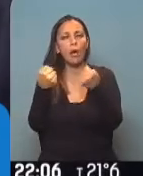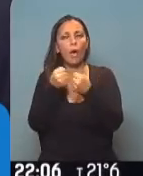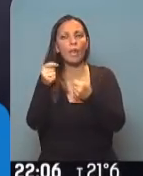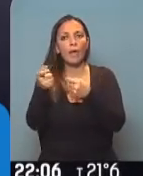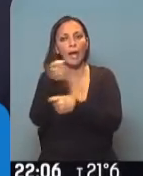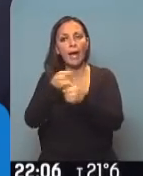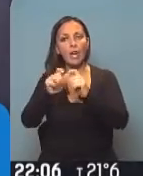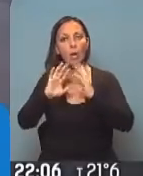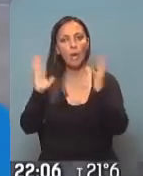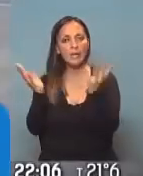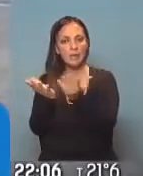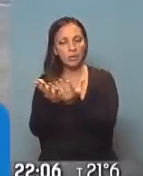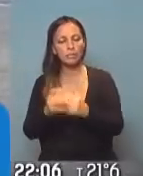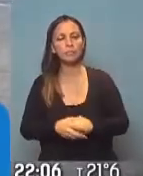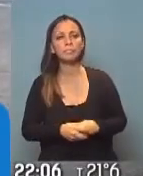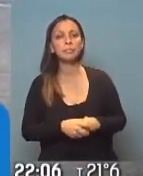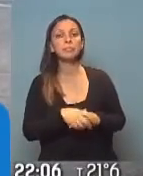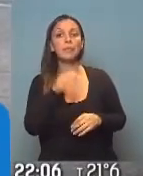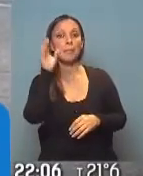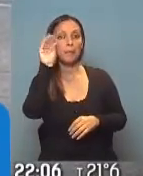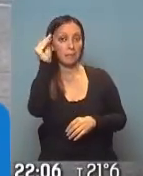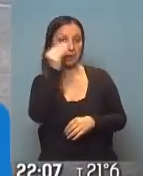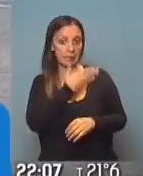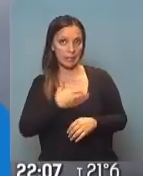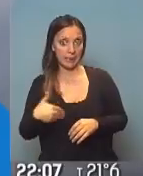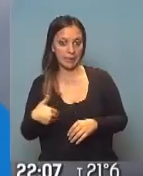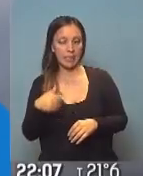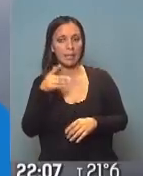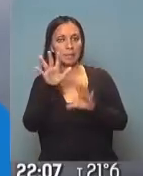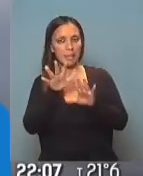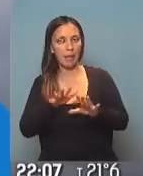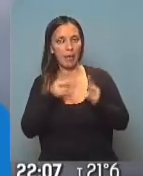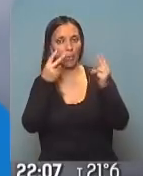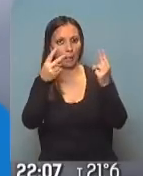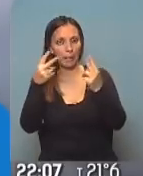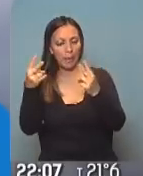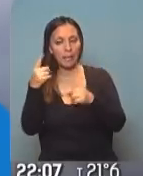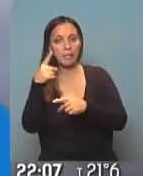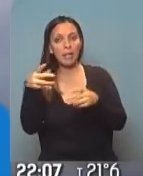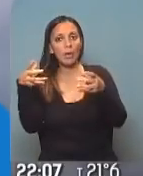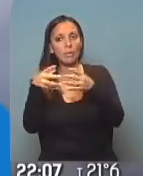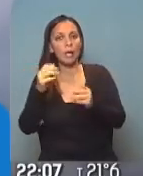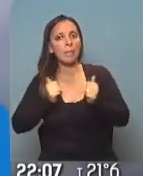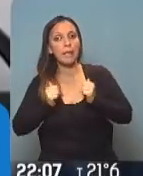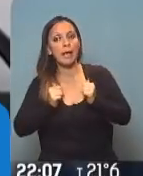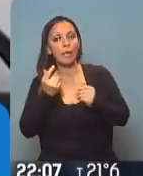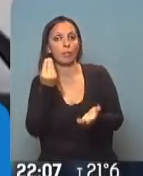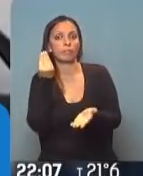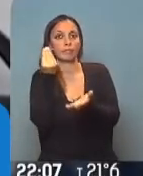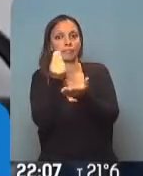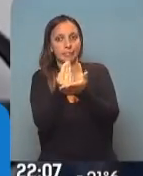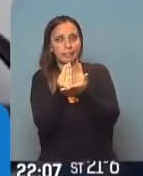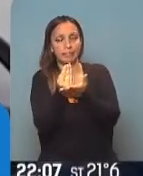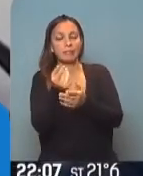Mientras Bolsonaro prepara su mudanza a Brasilia, el Partido de los Trabajadores aguarda la decisión del Supremo Tribunal Federal que analiza